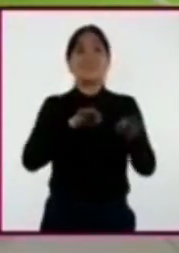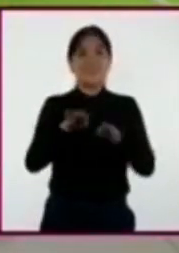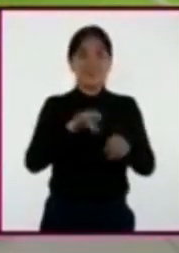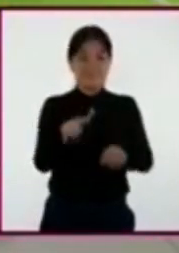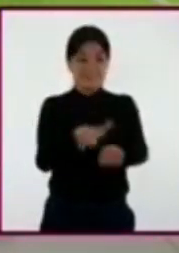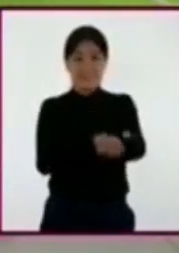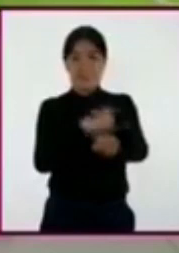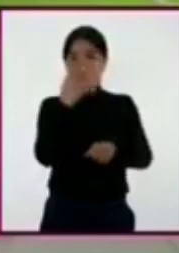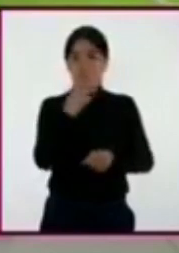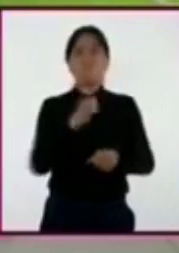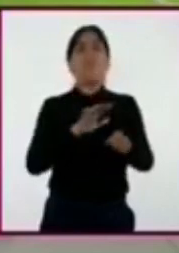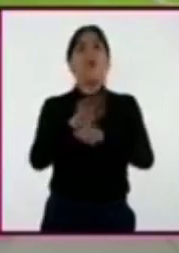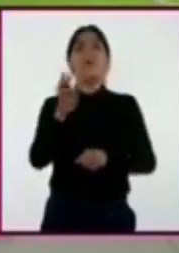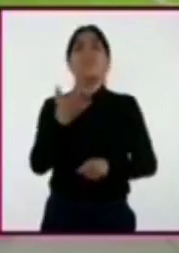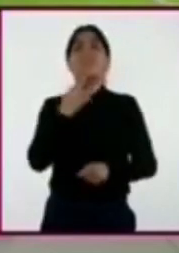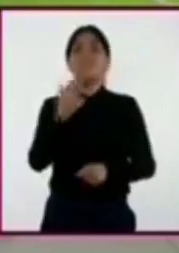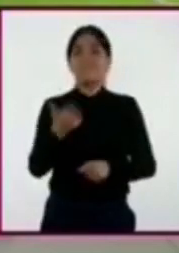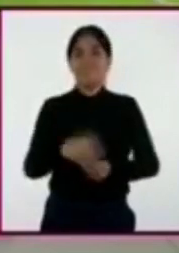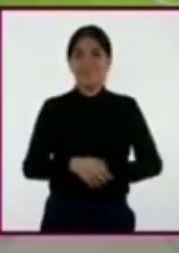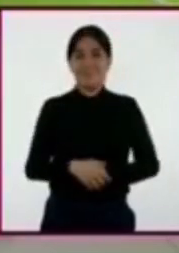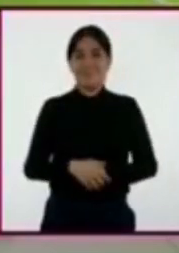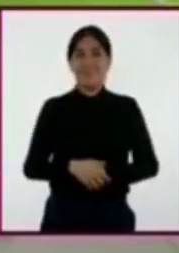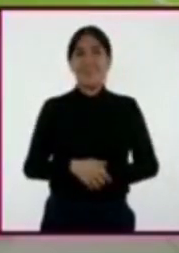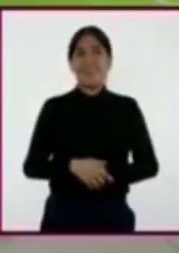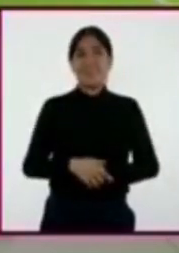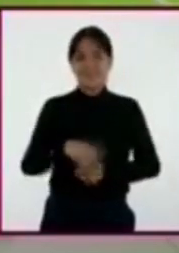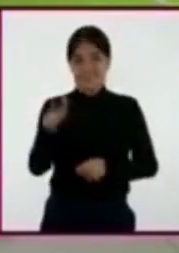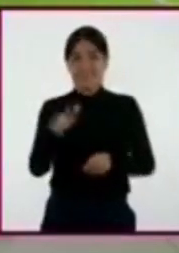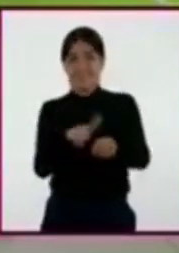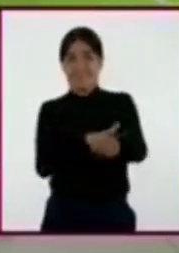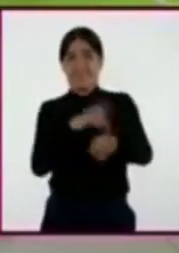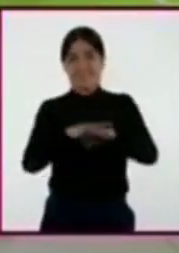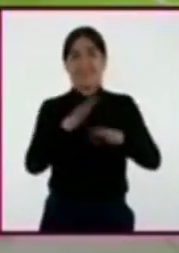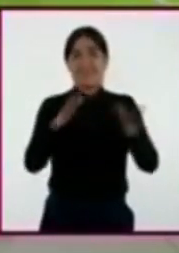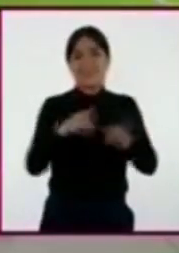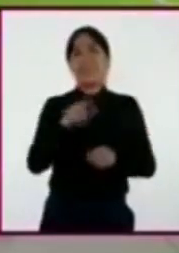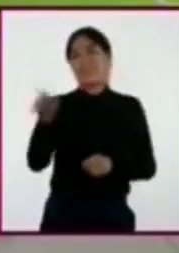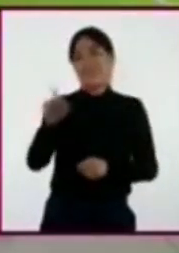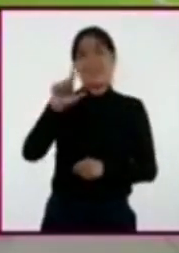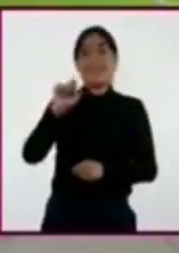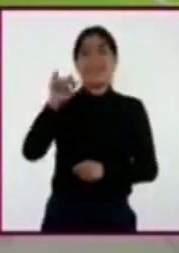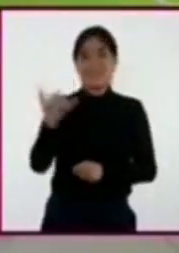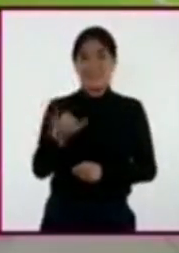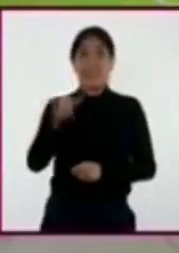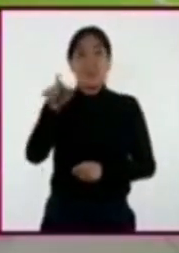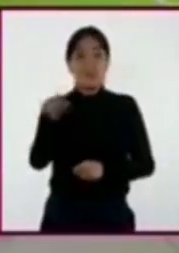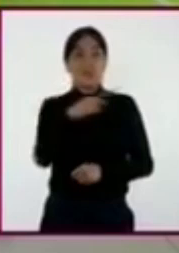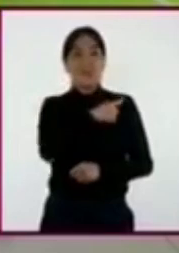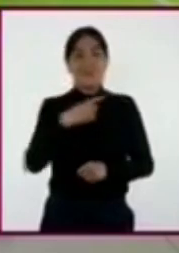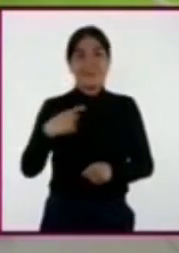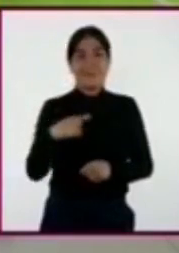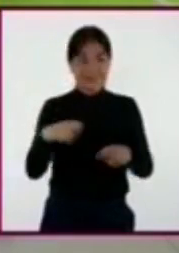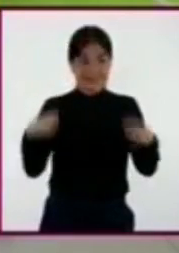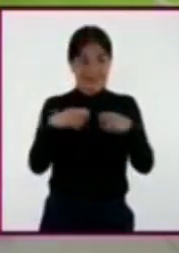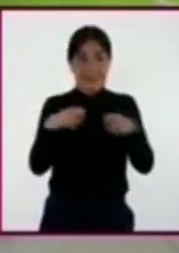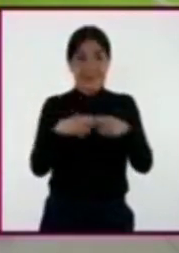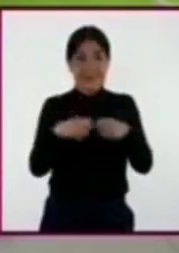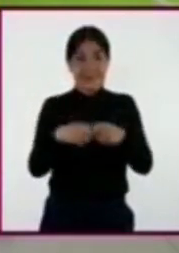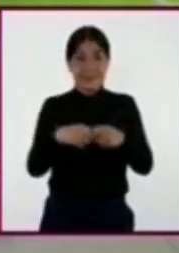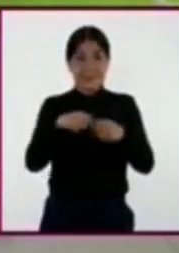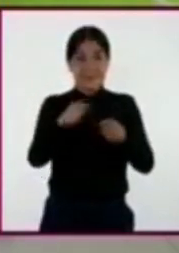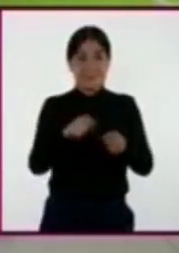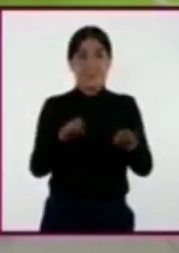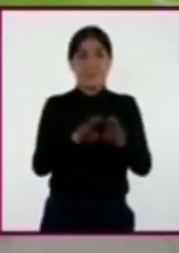un calcetín. ¿Cuál prefieren? ¿Este que es más grande? Leslie. Van a colocar los tenis a